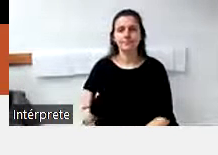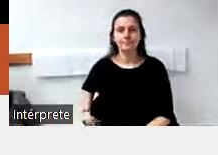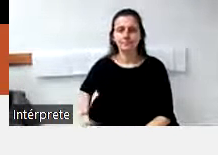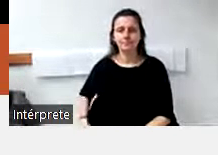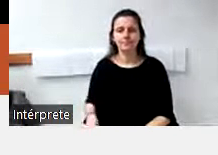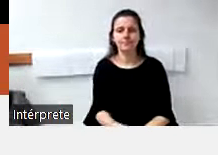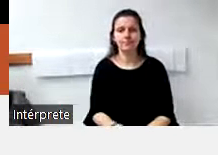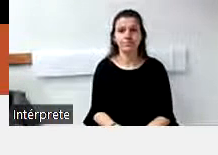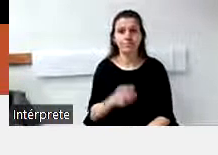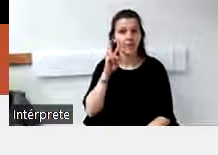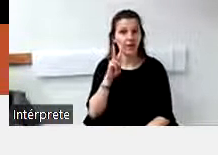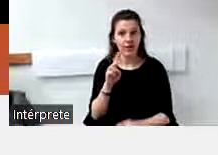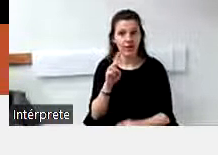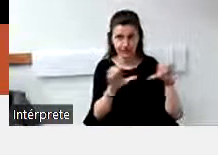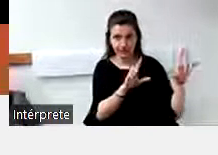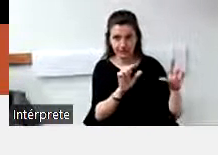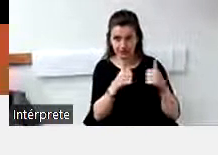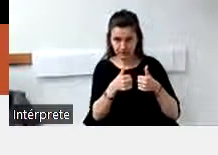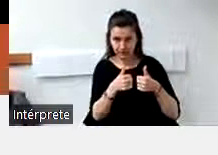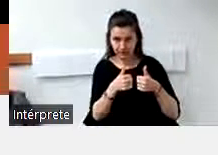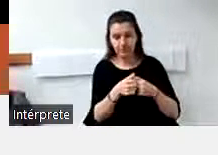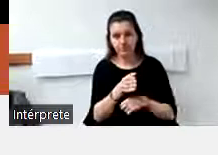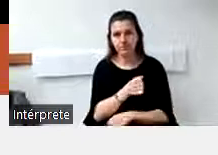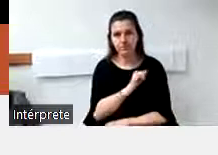¿La pantalla? ¿Sí?